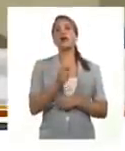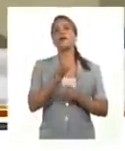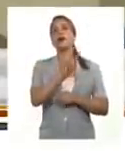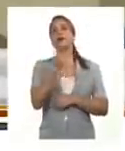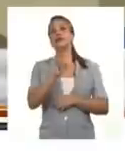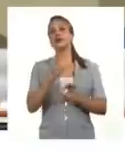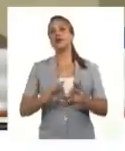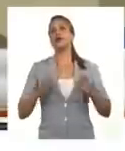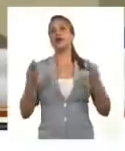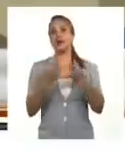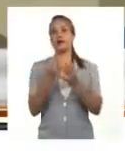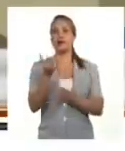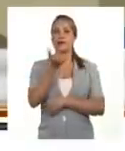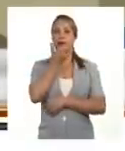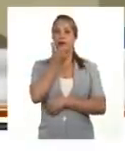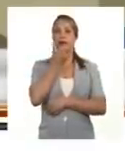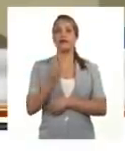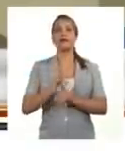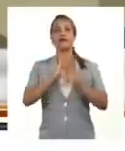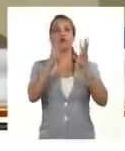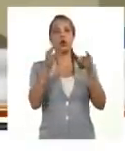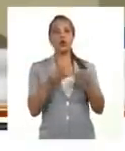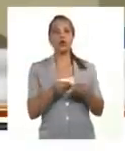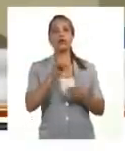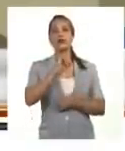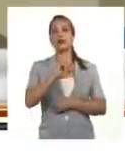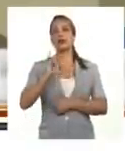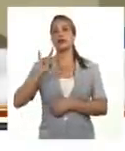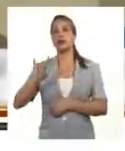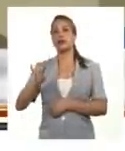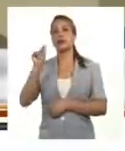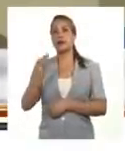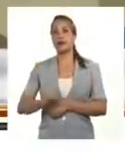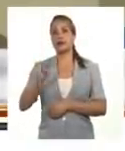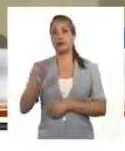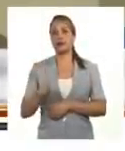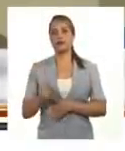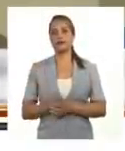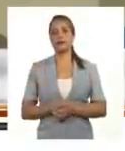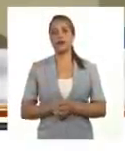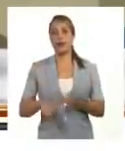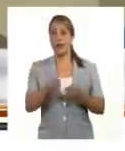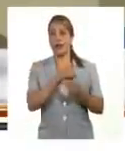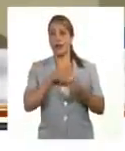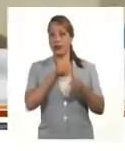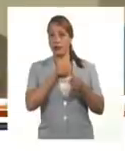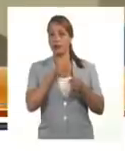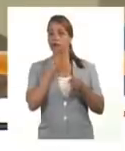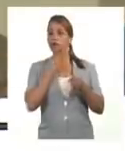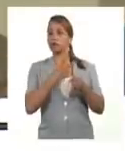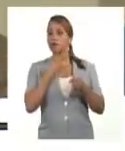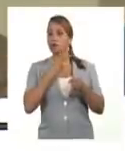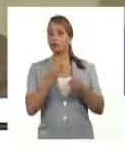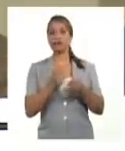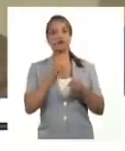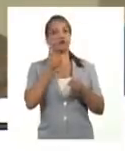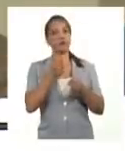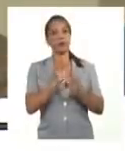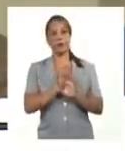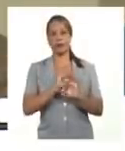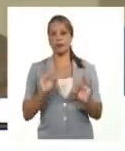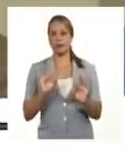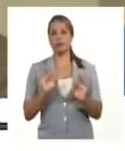familias damnificadas, un total de 69 personas, las cuales están siendo atendidas de manera